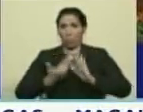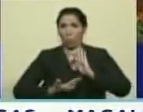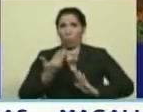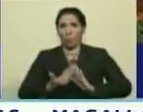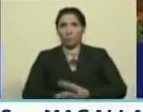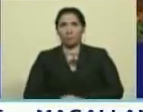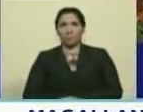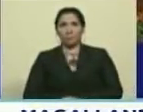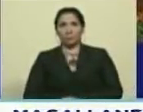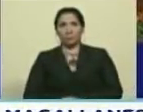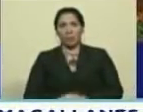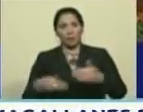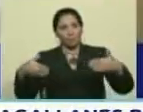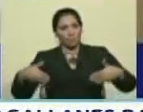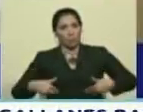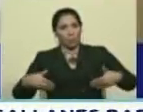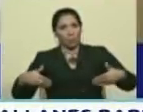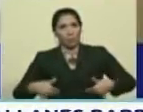del esfuerzo